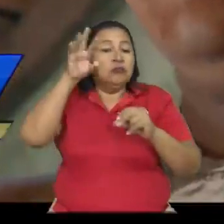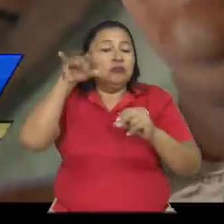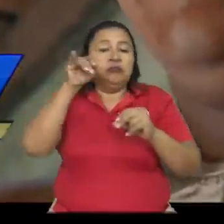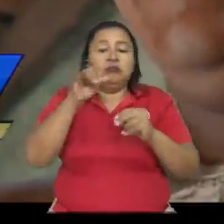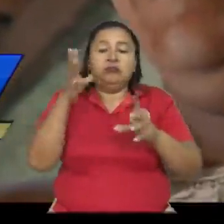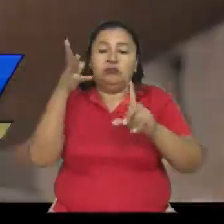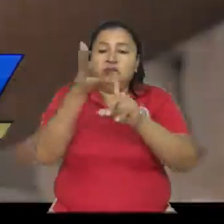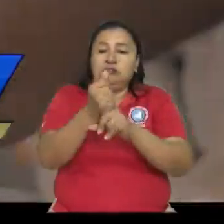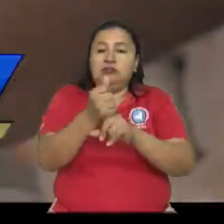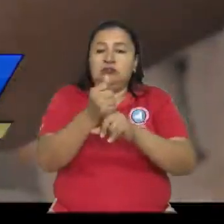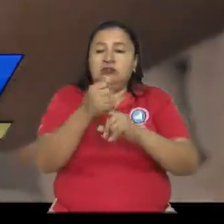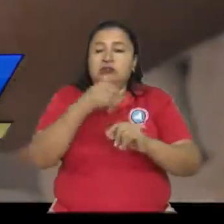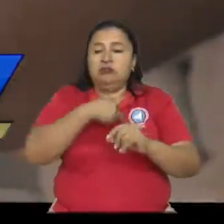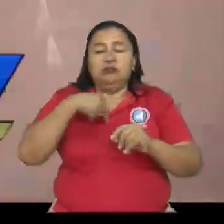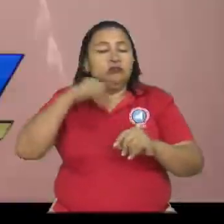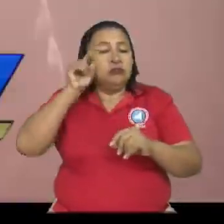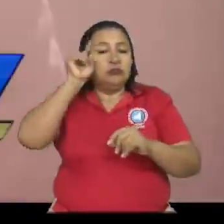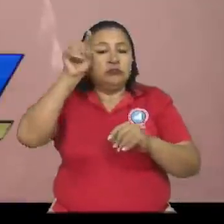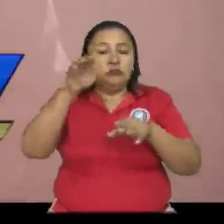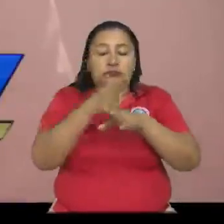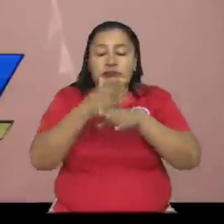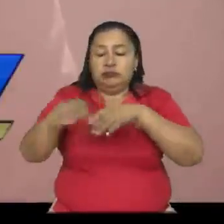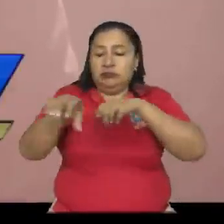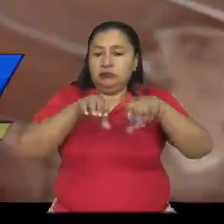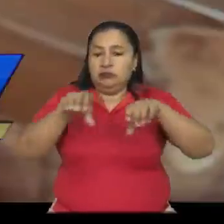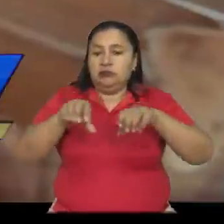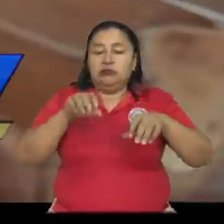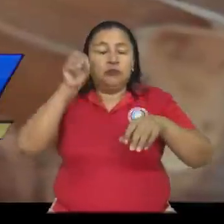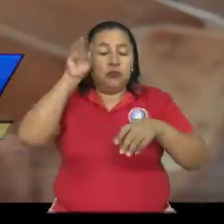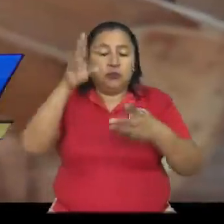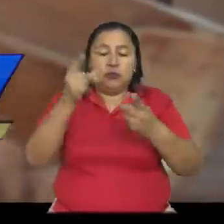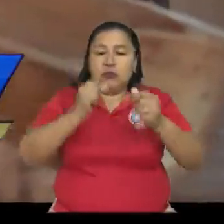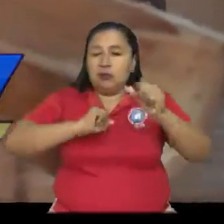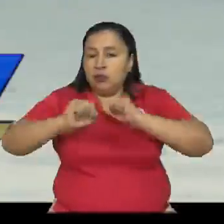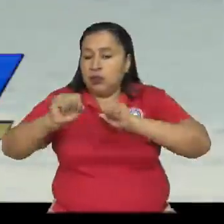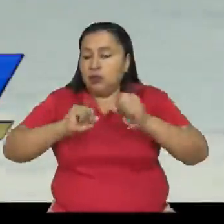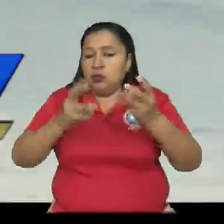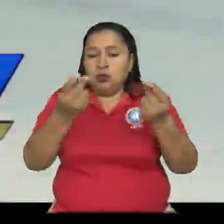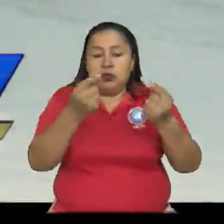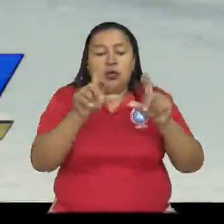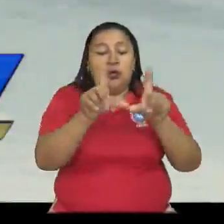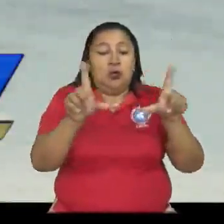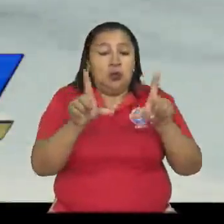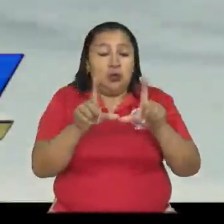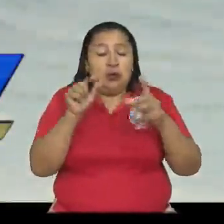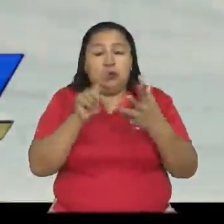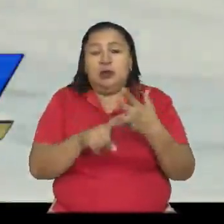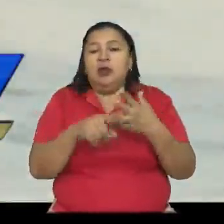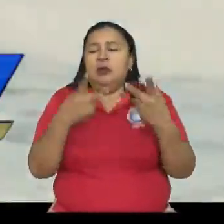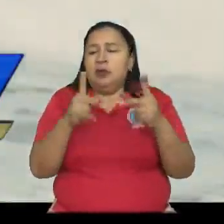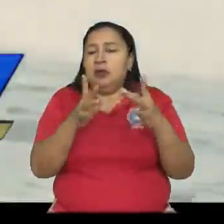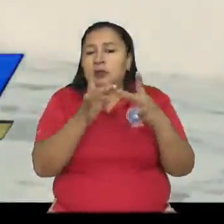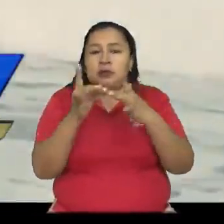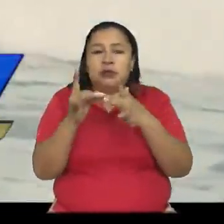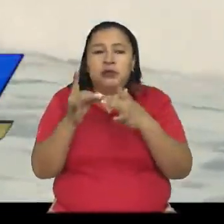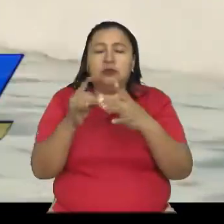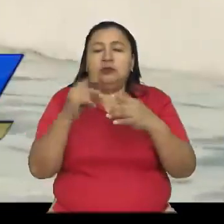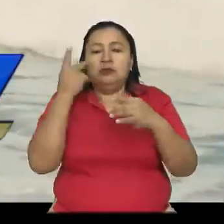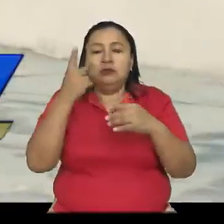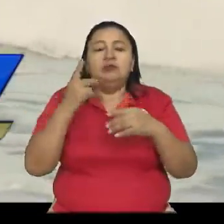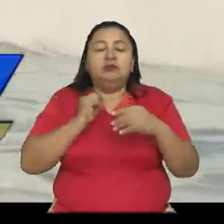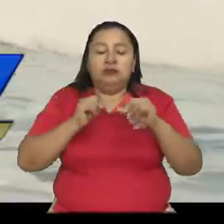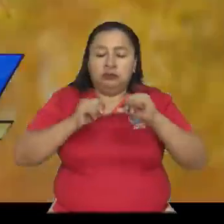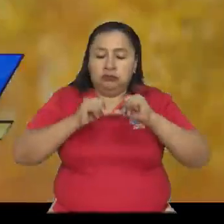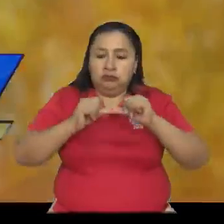siempre un desarrollo de la actividad turística, el dinamismo de la economía local, pero sobre todo que